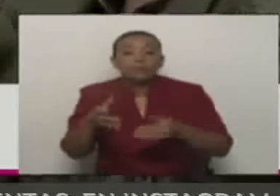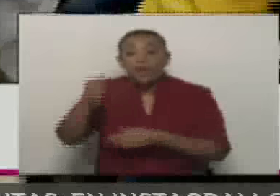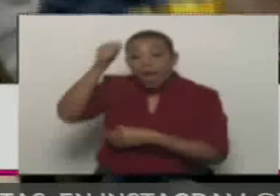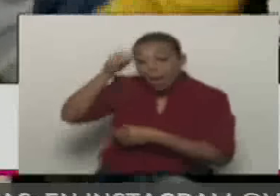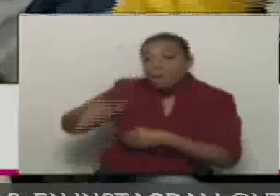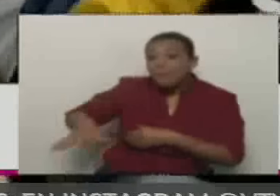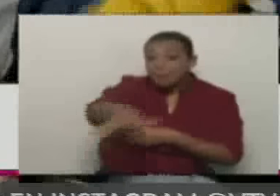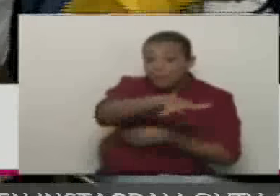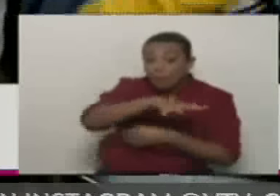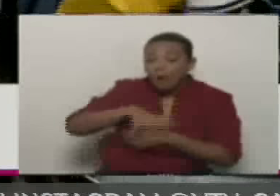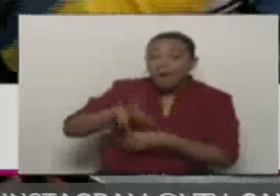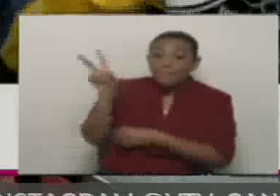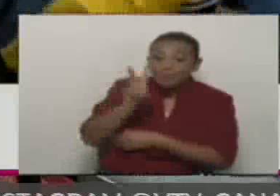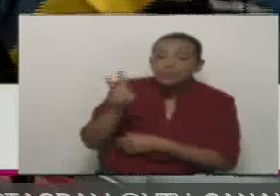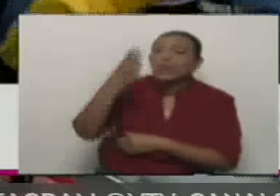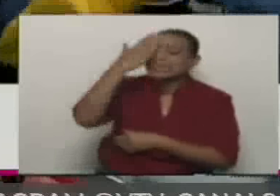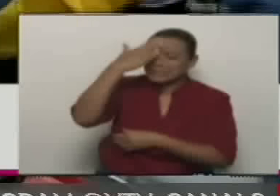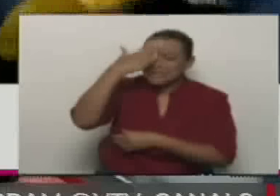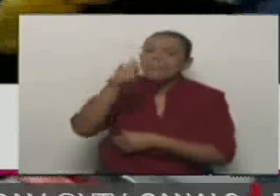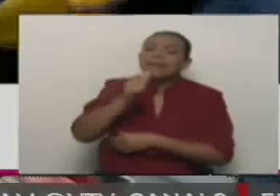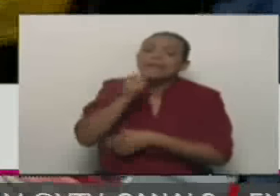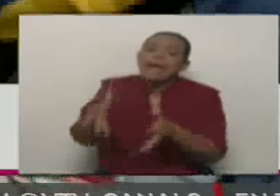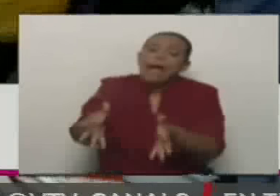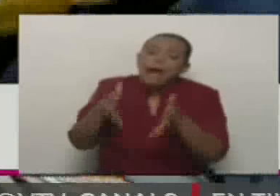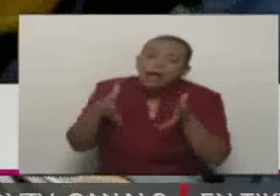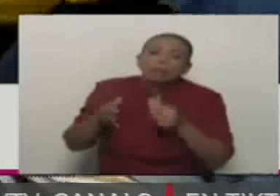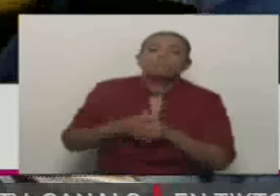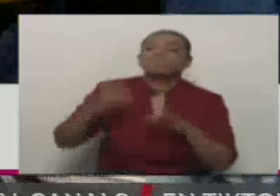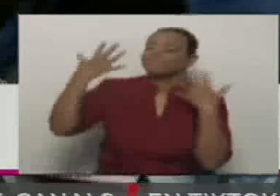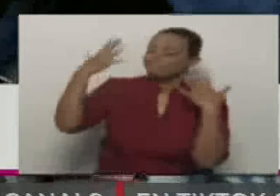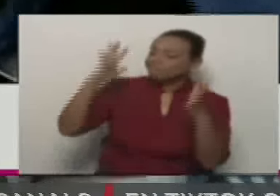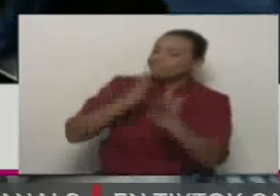aplaude lo que ha sucedido. Y yo te